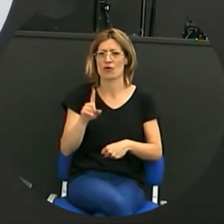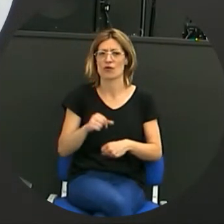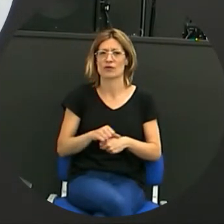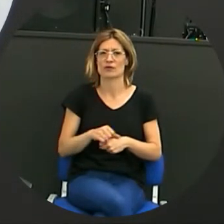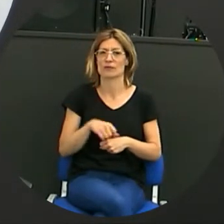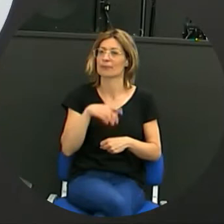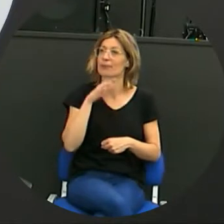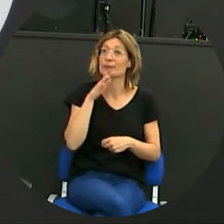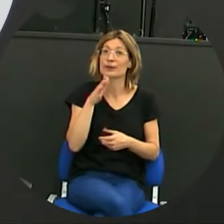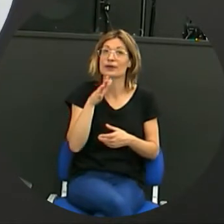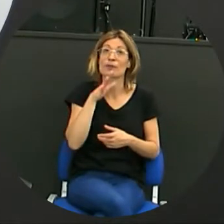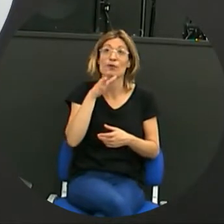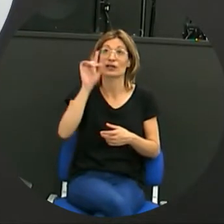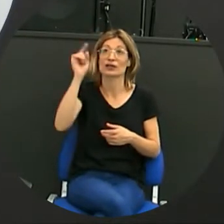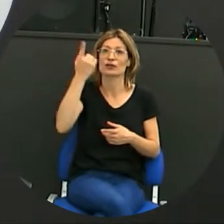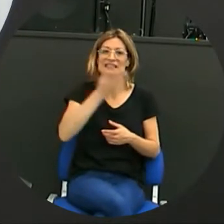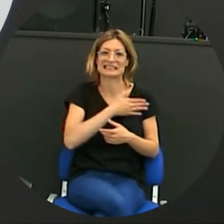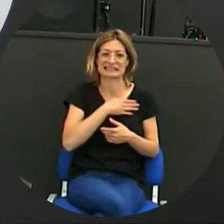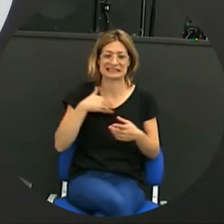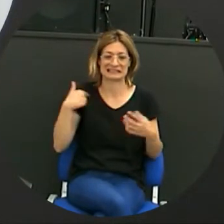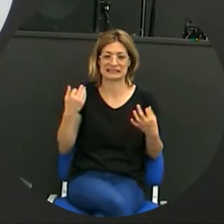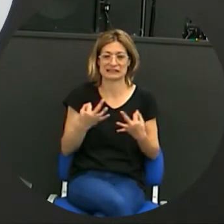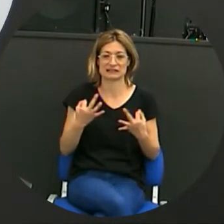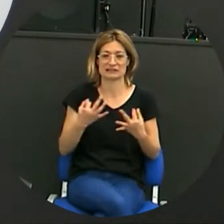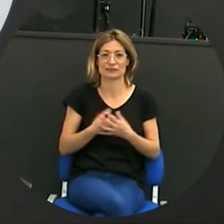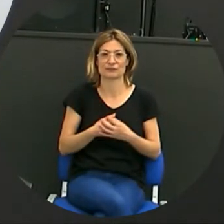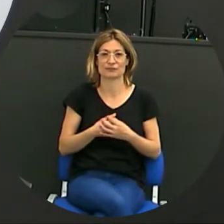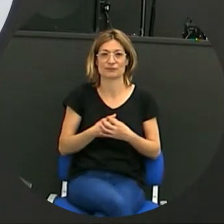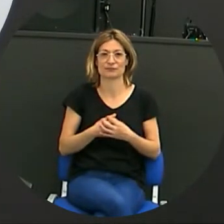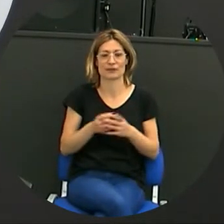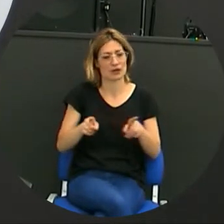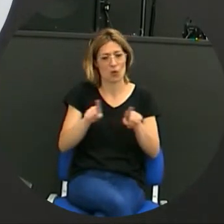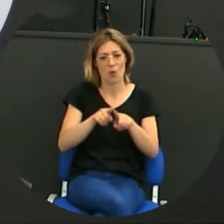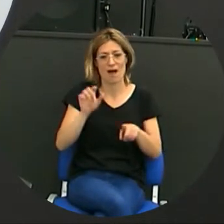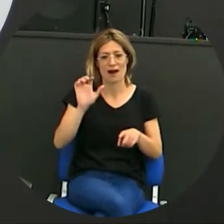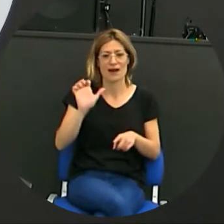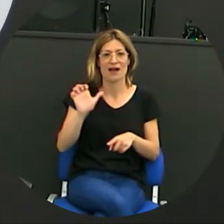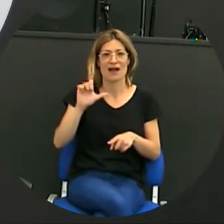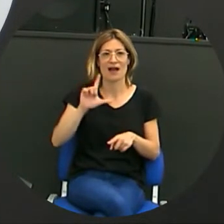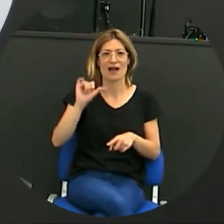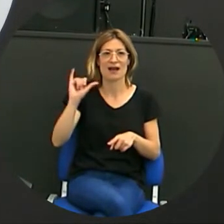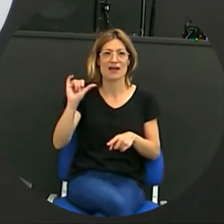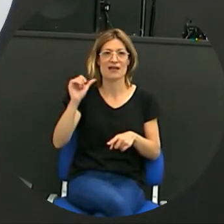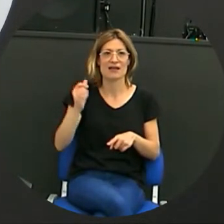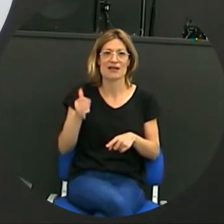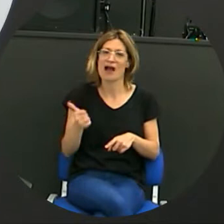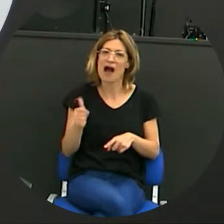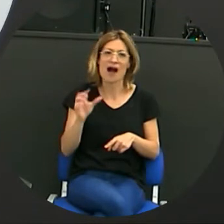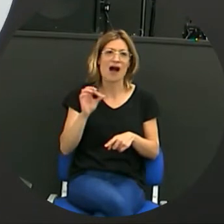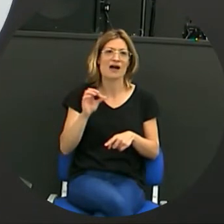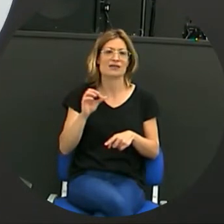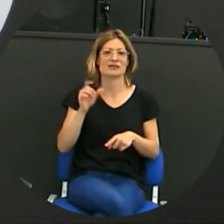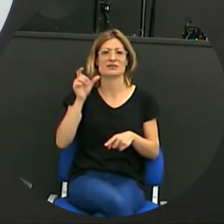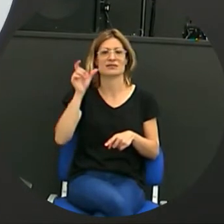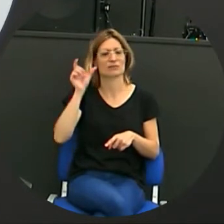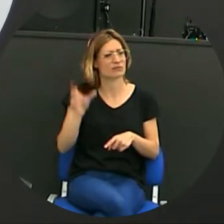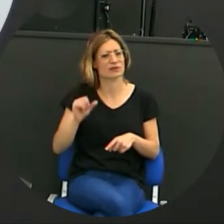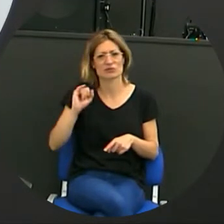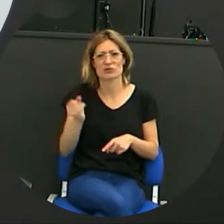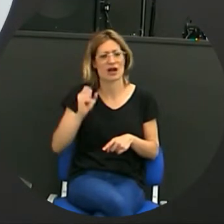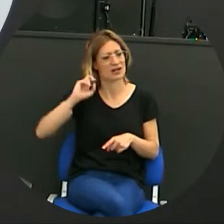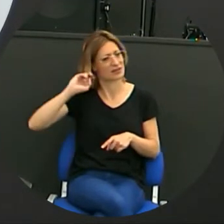Dios quiere darnos, como le dio a Elías, a Eliseo, a Abdías, a la